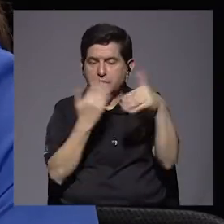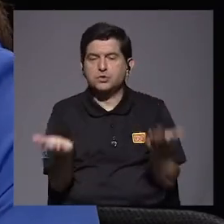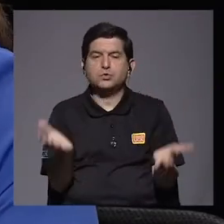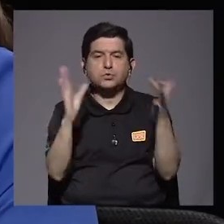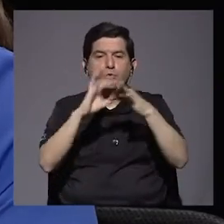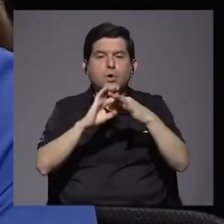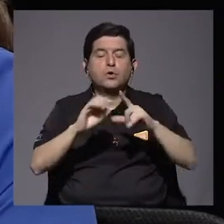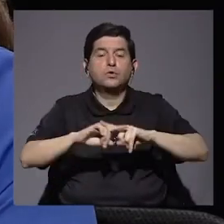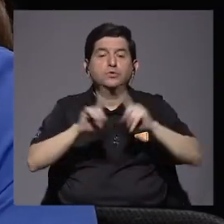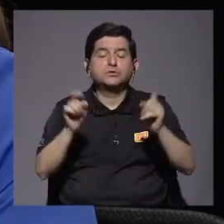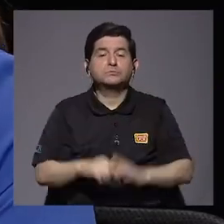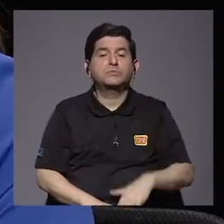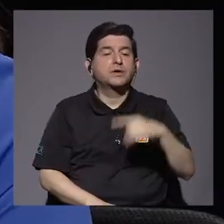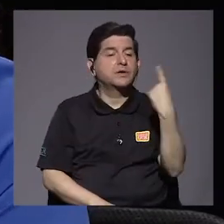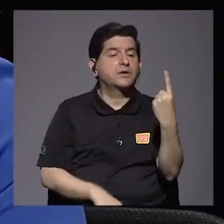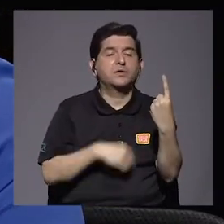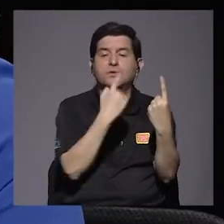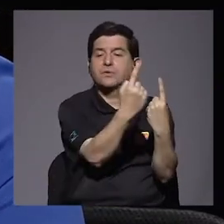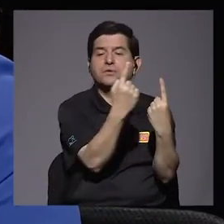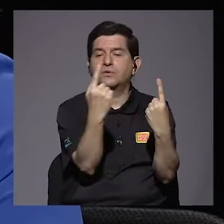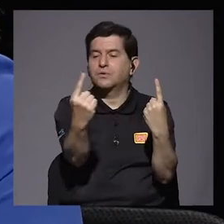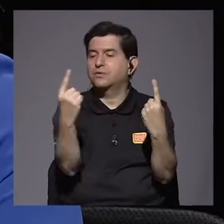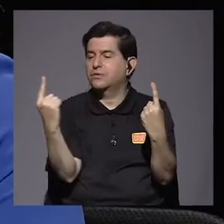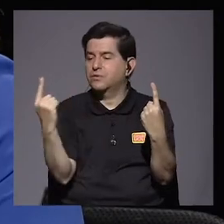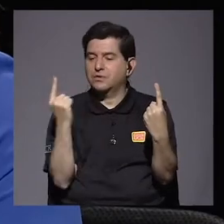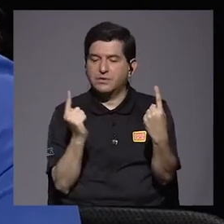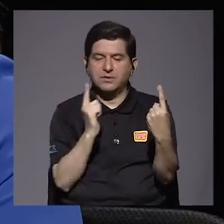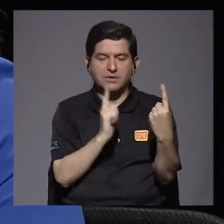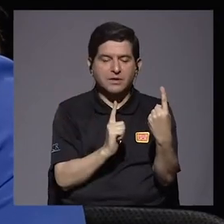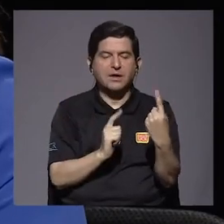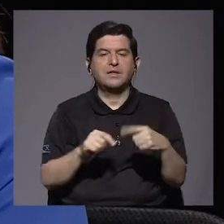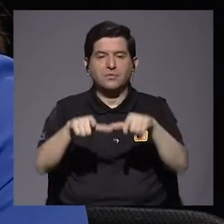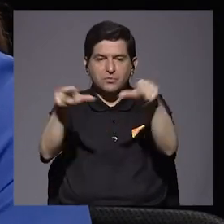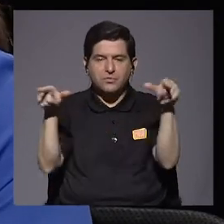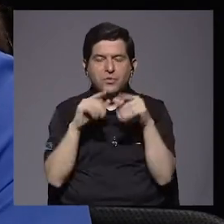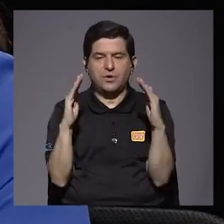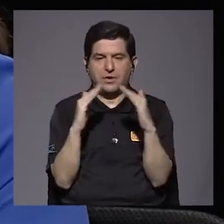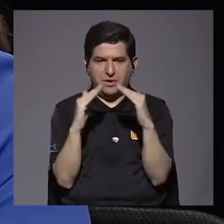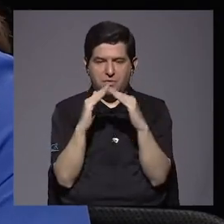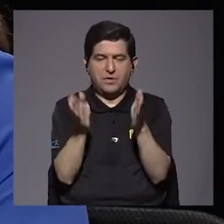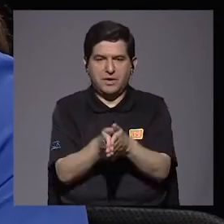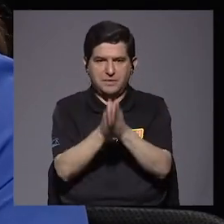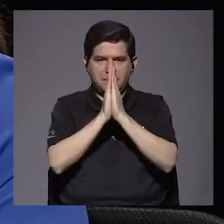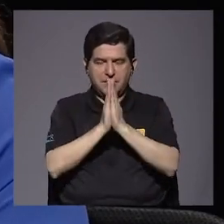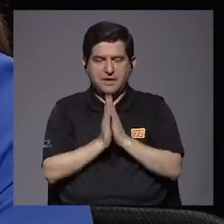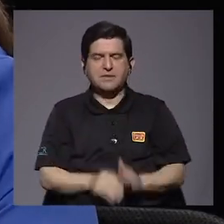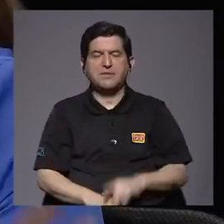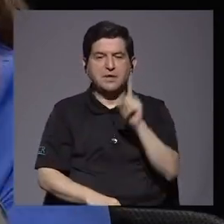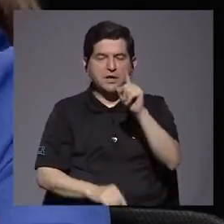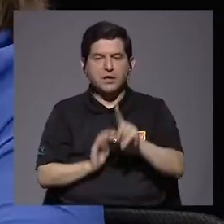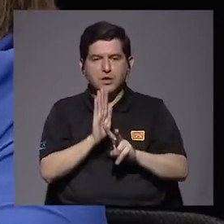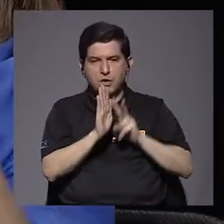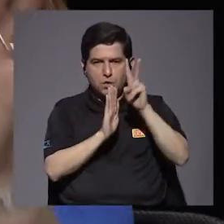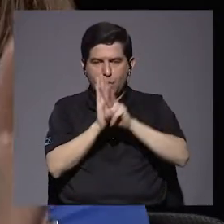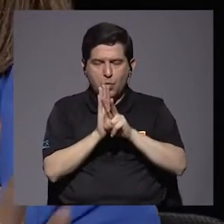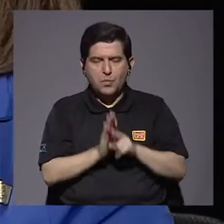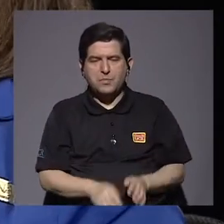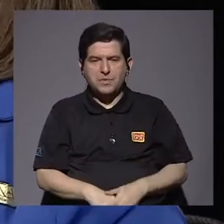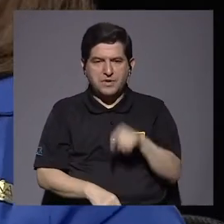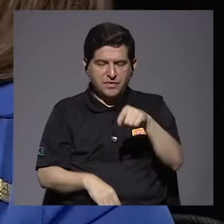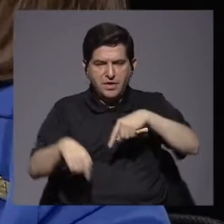unidos, pero desde cada uno de los lugares donde habitan cada uno de ellos, pidieron que grabaran un video e hicieron una